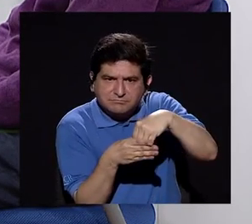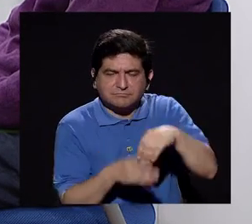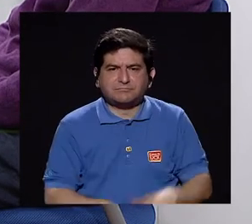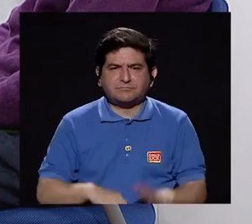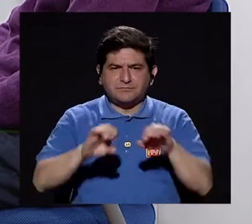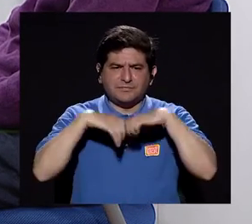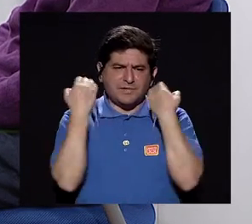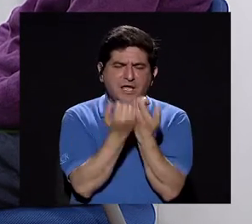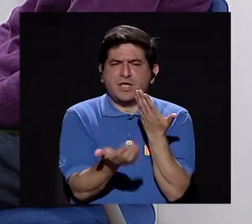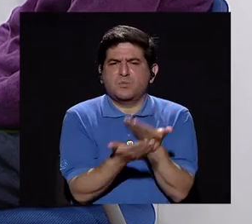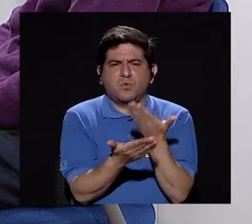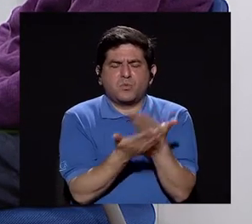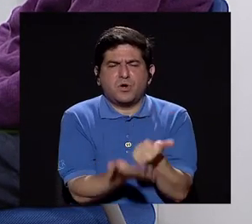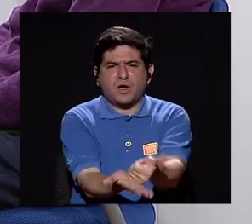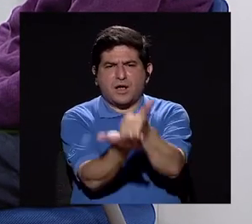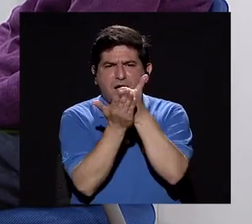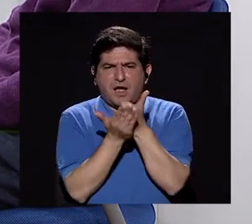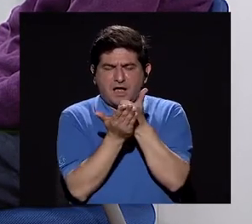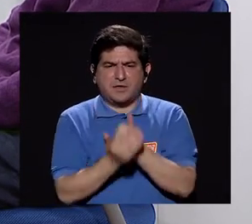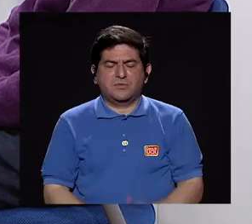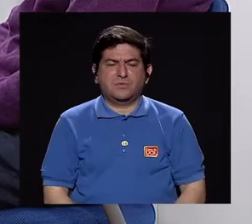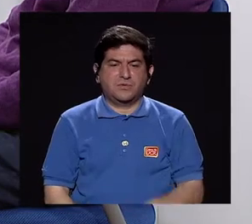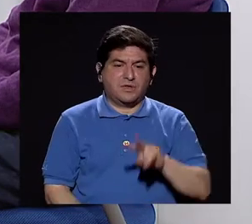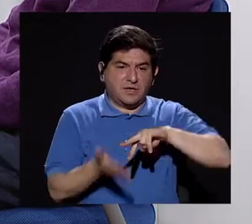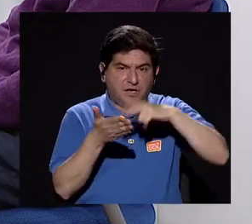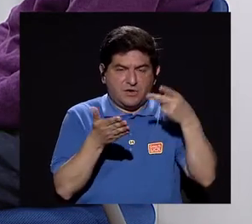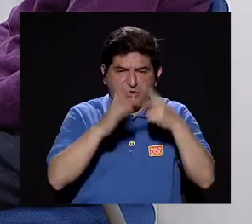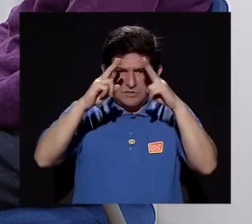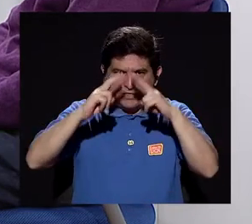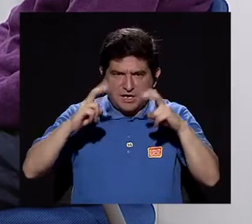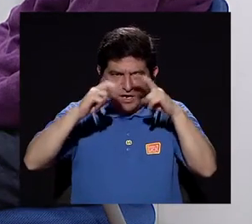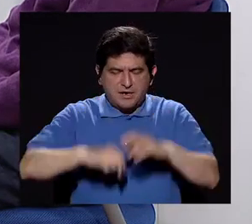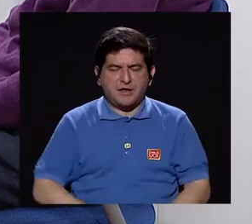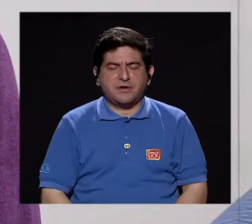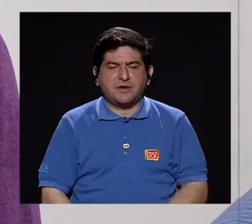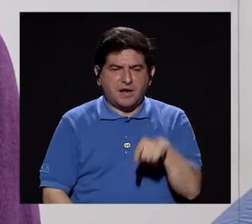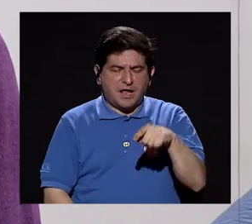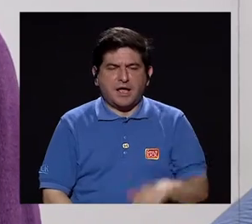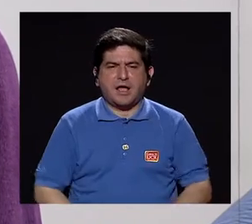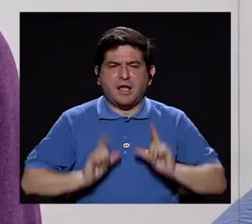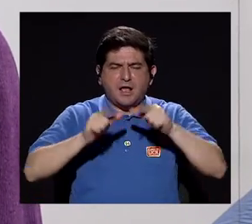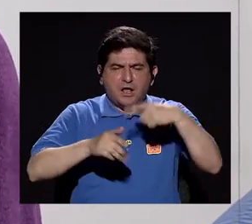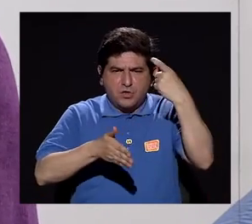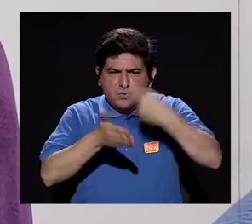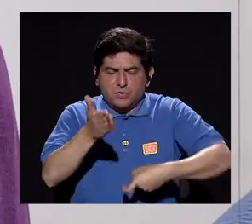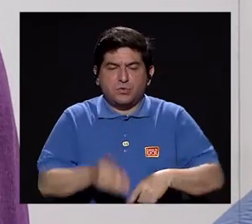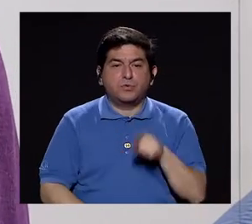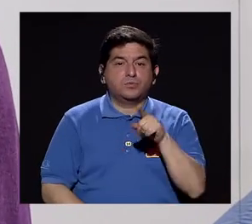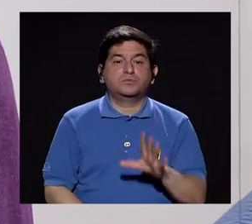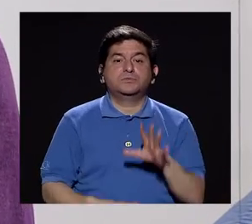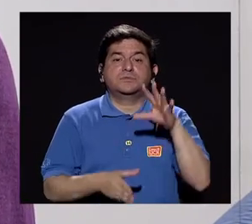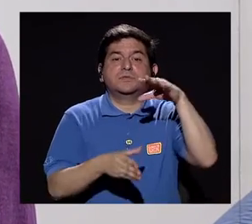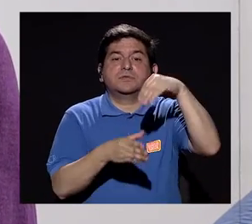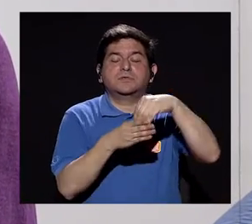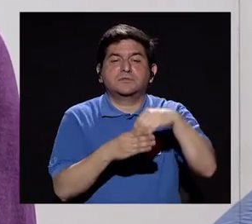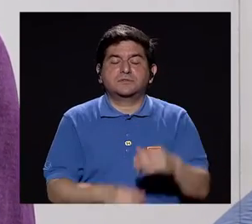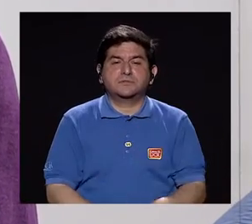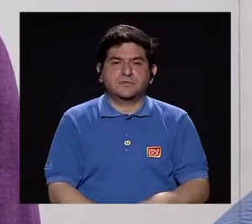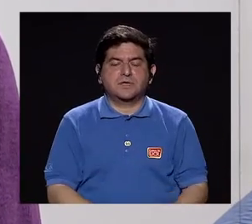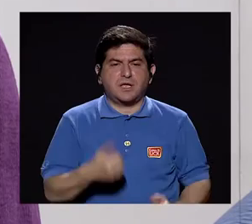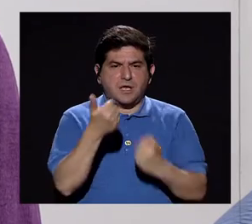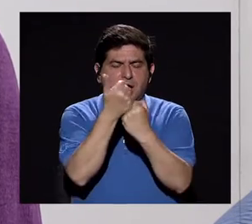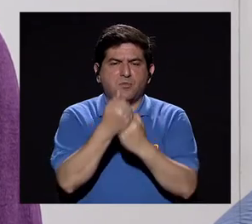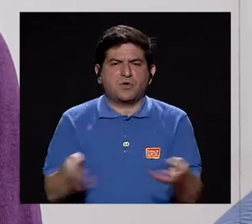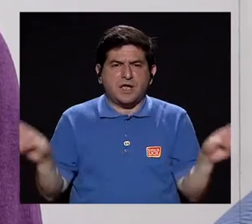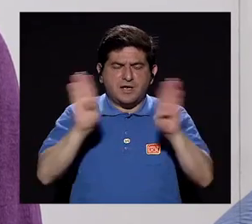equipos y pruebas que nos ayuden también en esta parte de análisis de residuos sólidos hola ustedes estuvieron involucrados y apoyaron el cierre